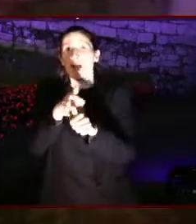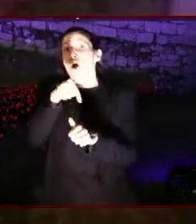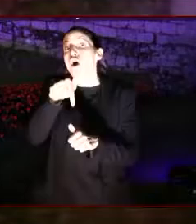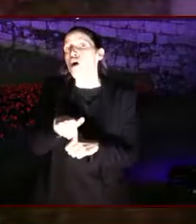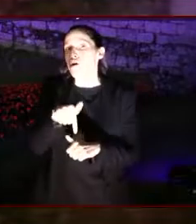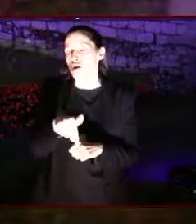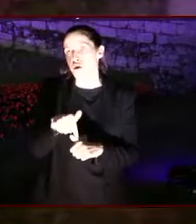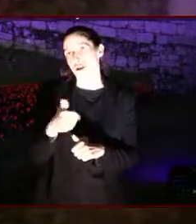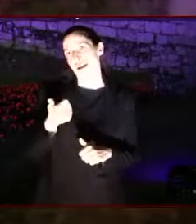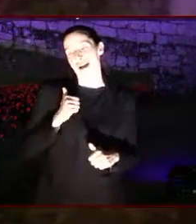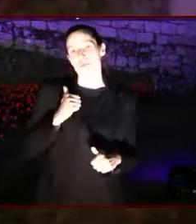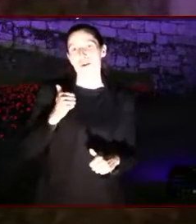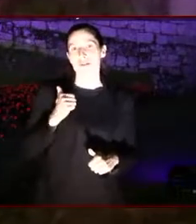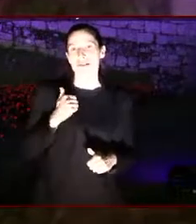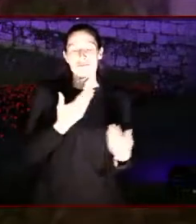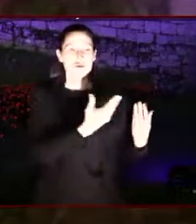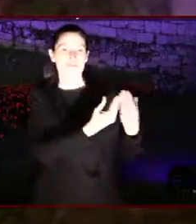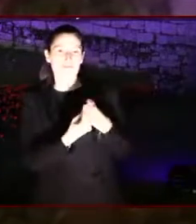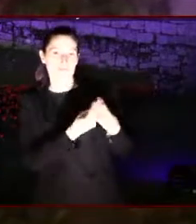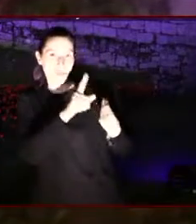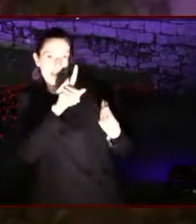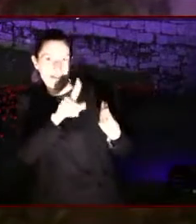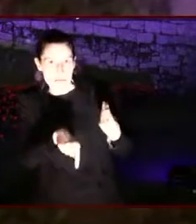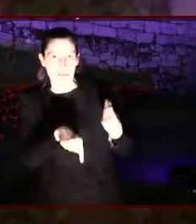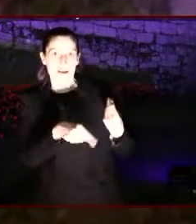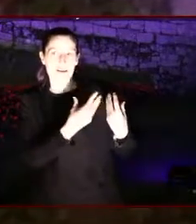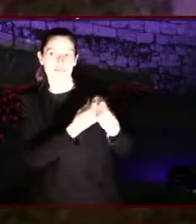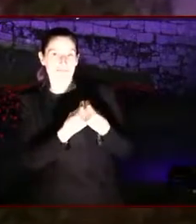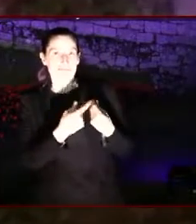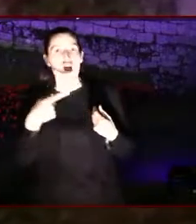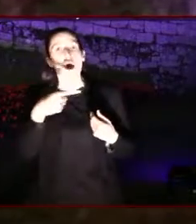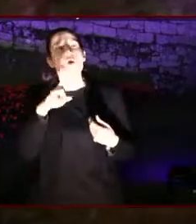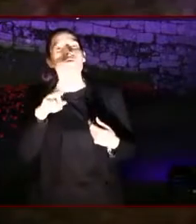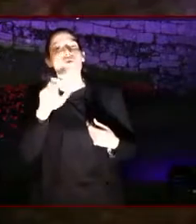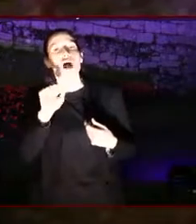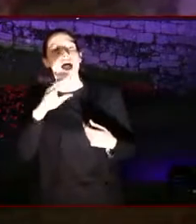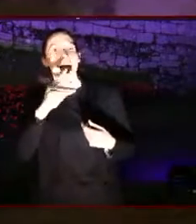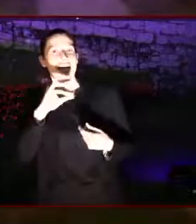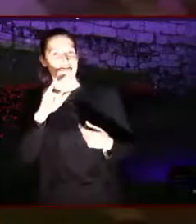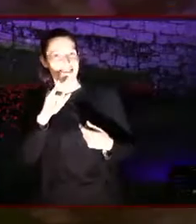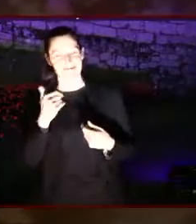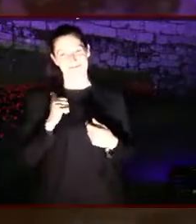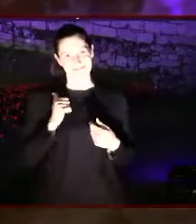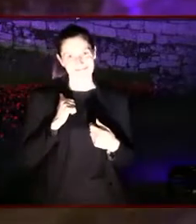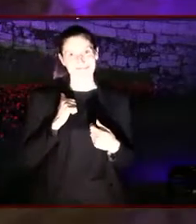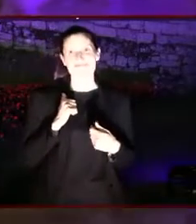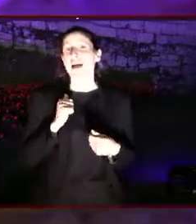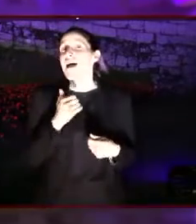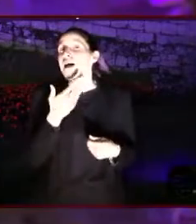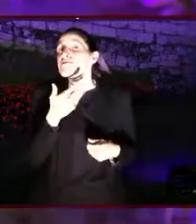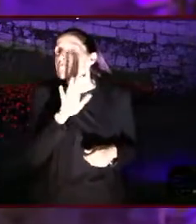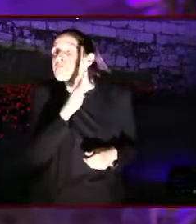que aprovechar que nos acompaña a gran Guadi Galego. ¿Qué vos parece si